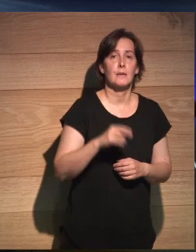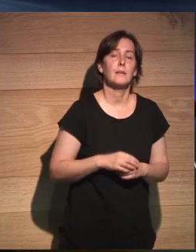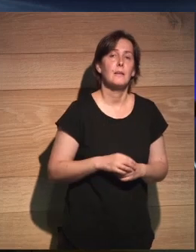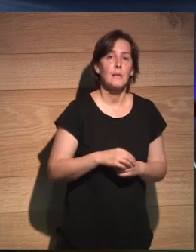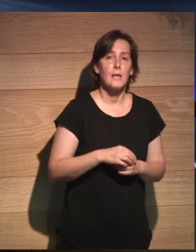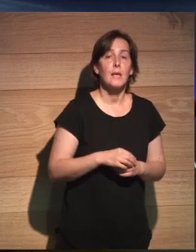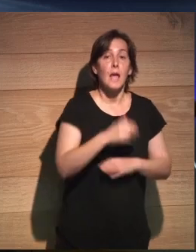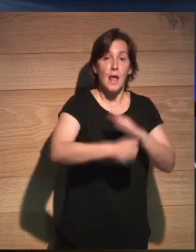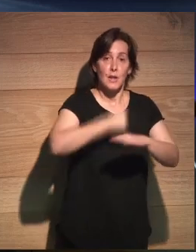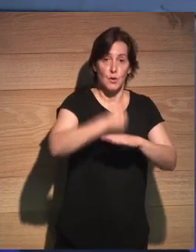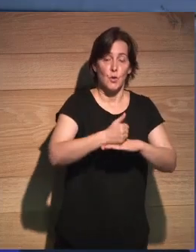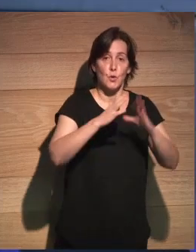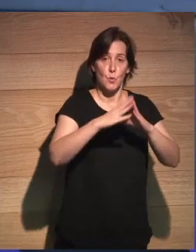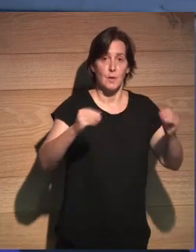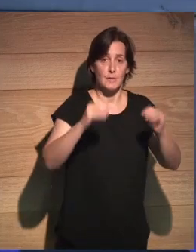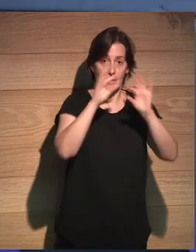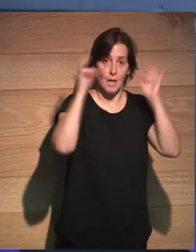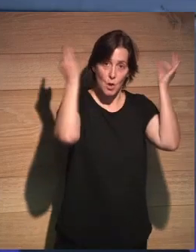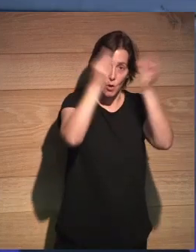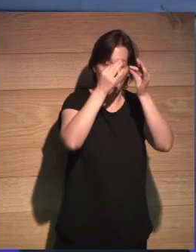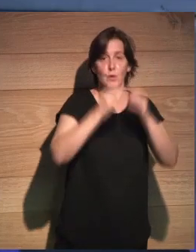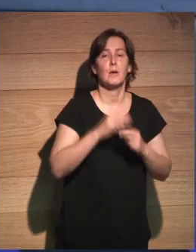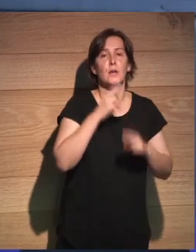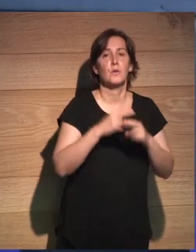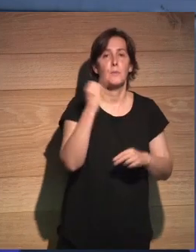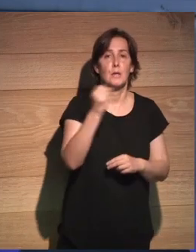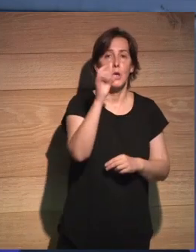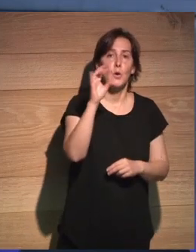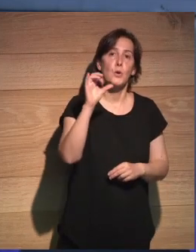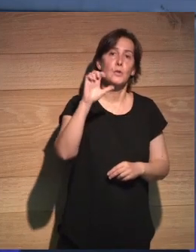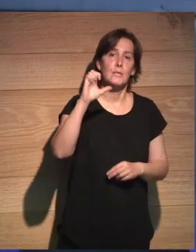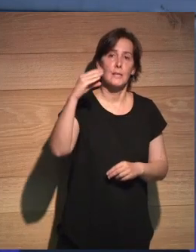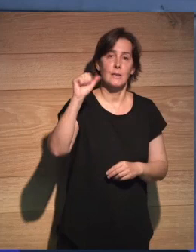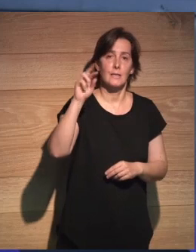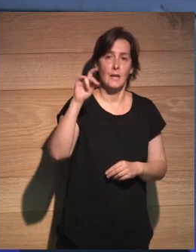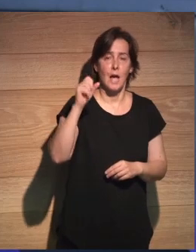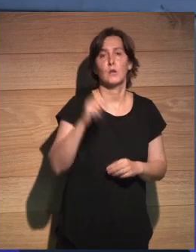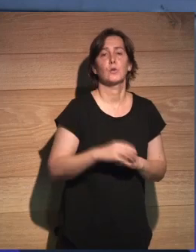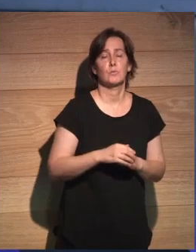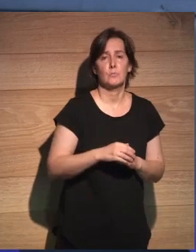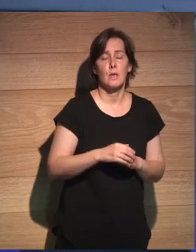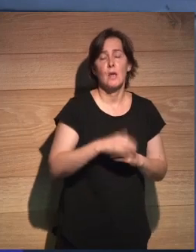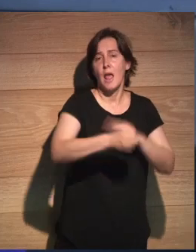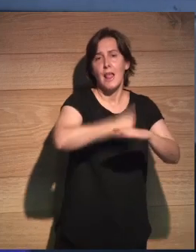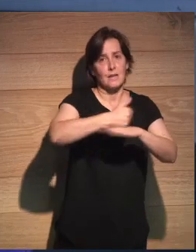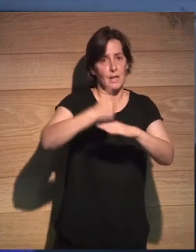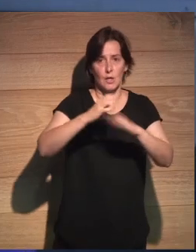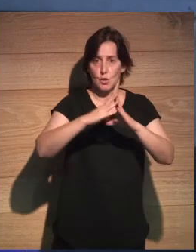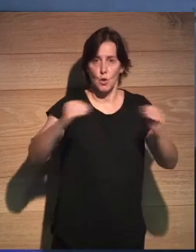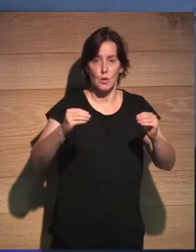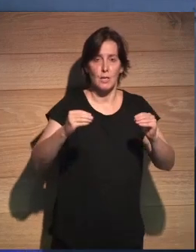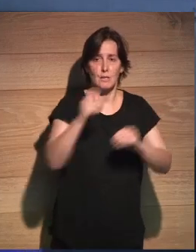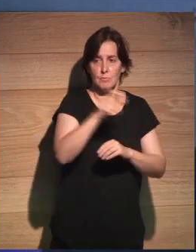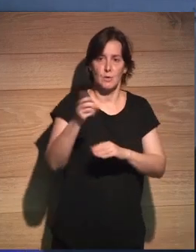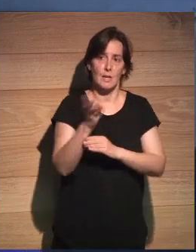Universidad de Córdoba, querido amigo José Carlos, rectores y representantes de